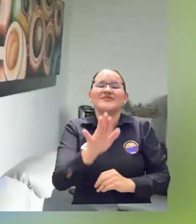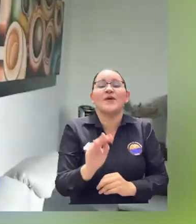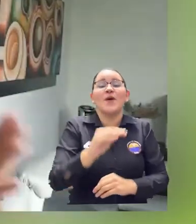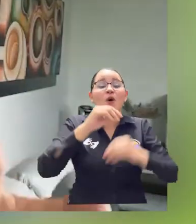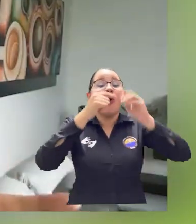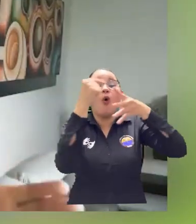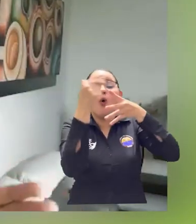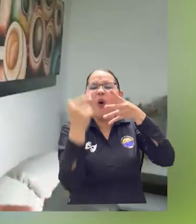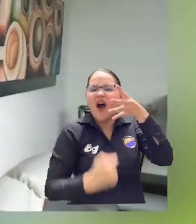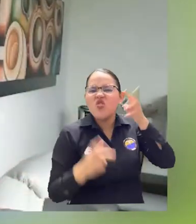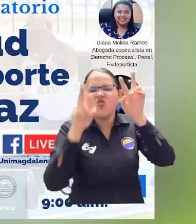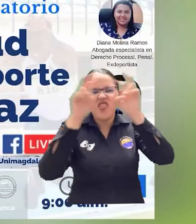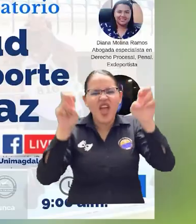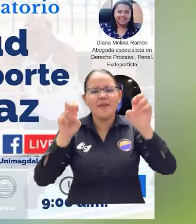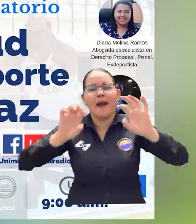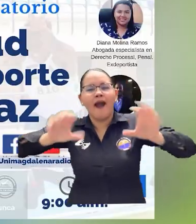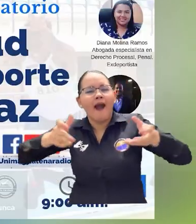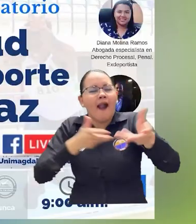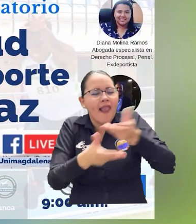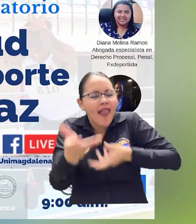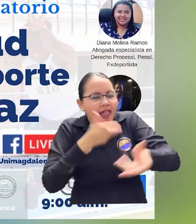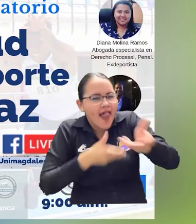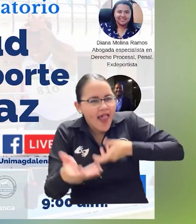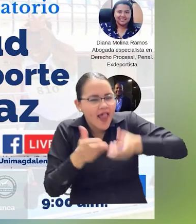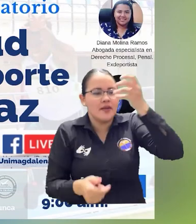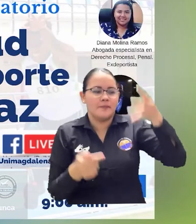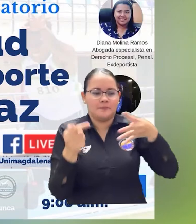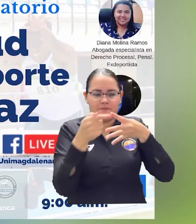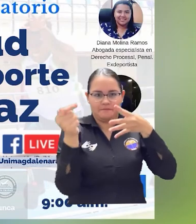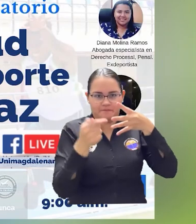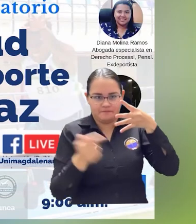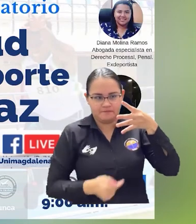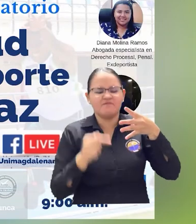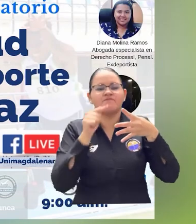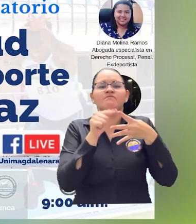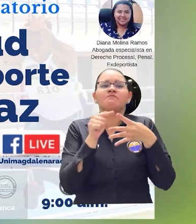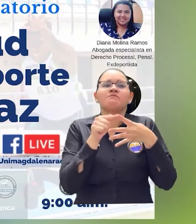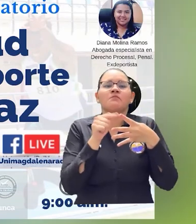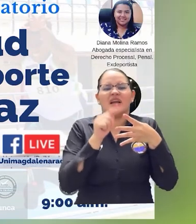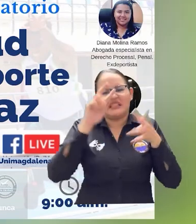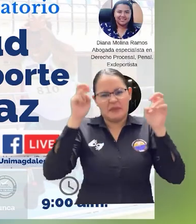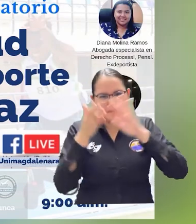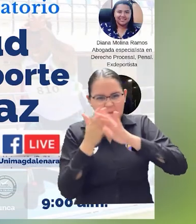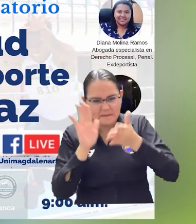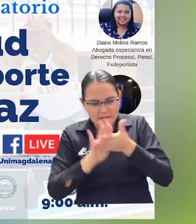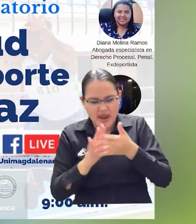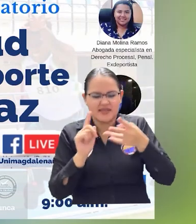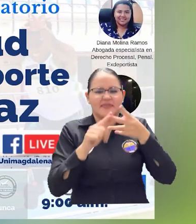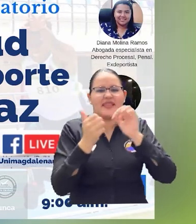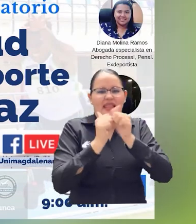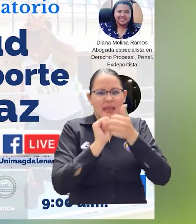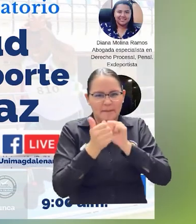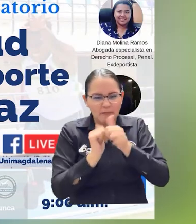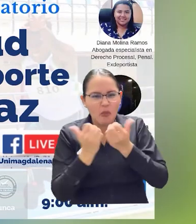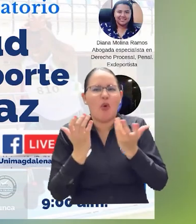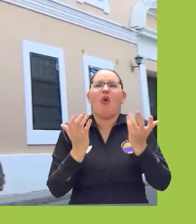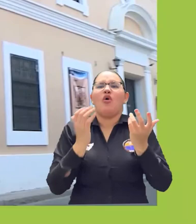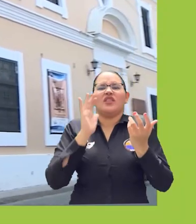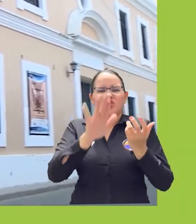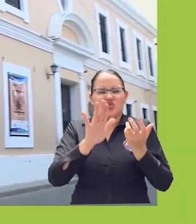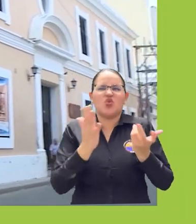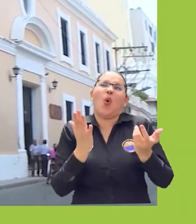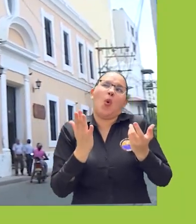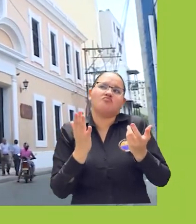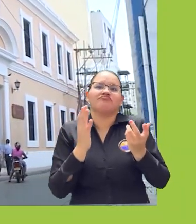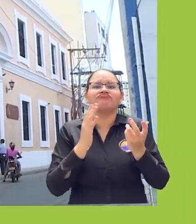paneles centrales dentro de nuestra programación, uno de ellos acerca de paz, deporte en medio de la cuarentena.